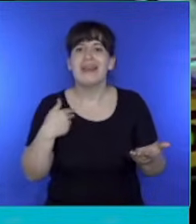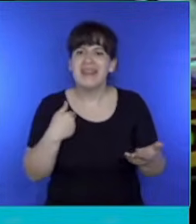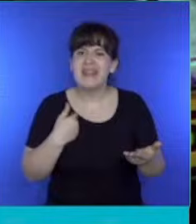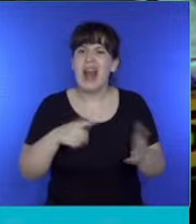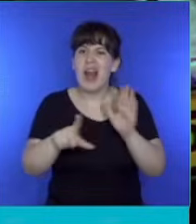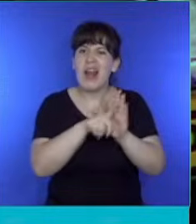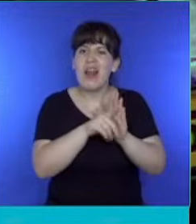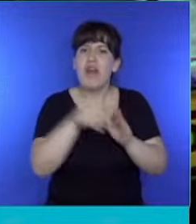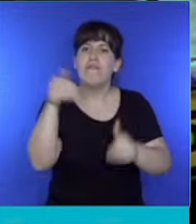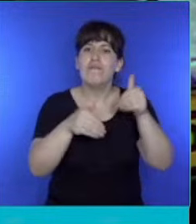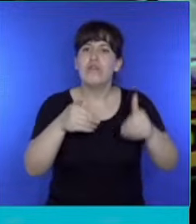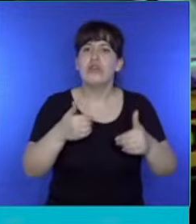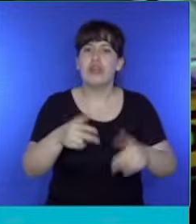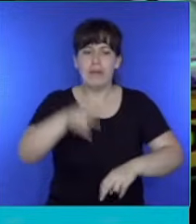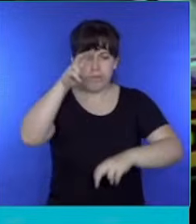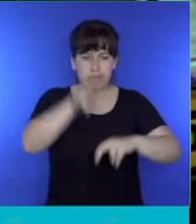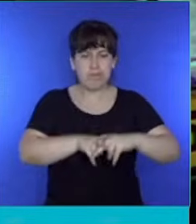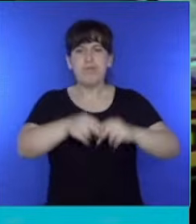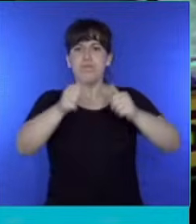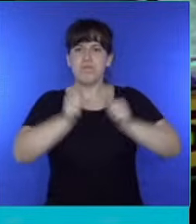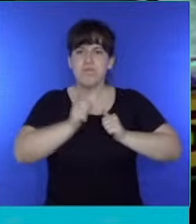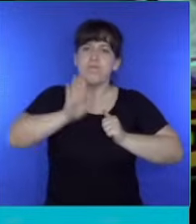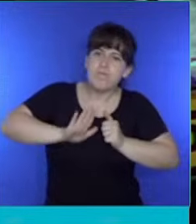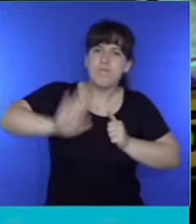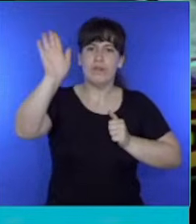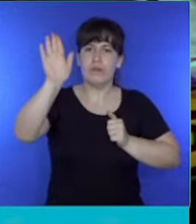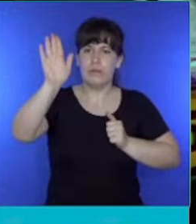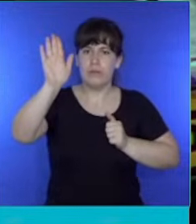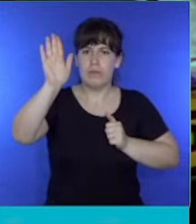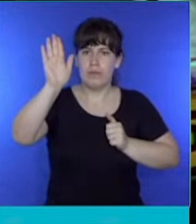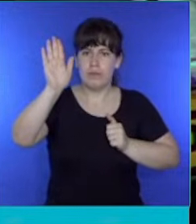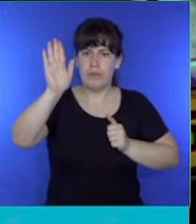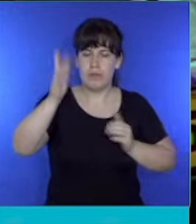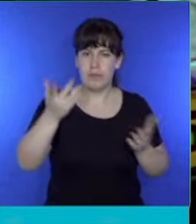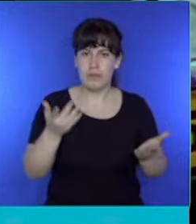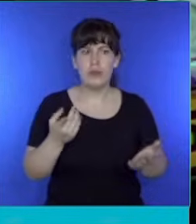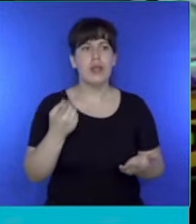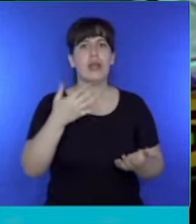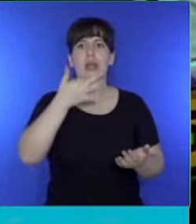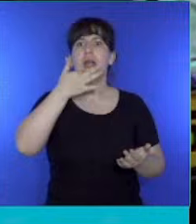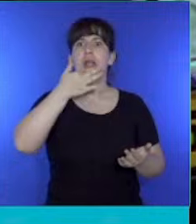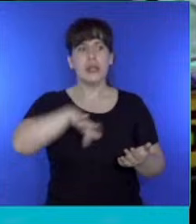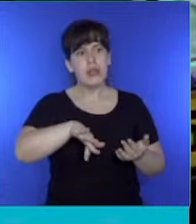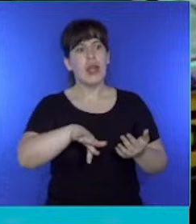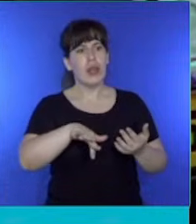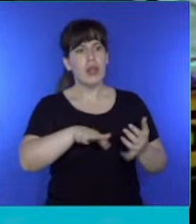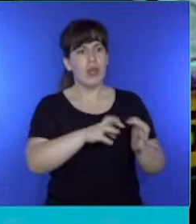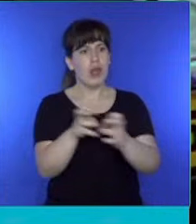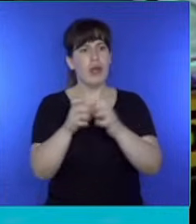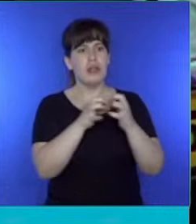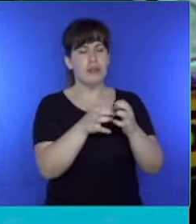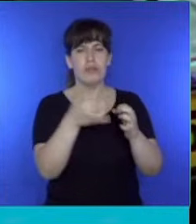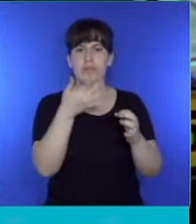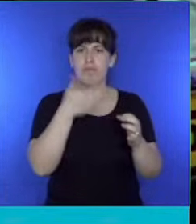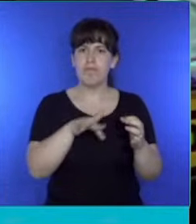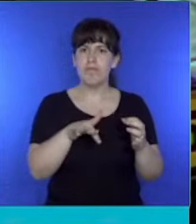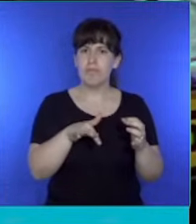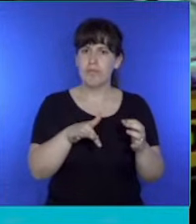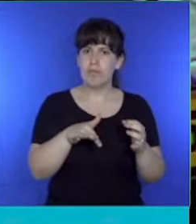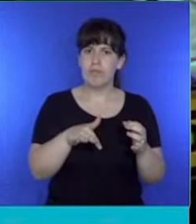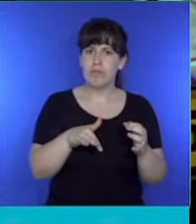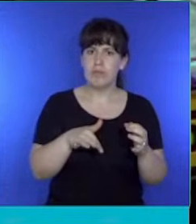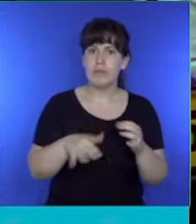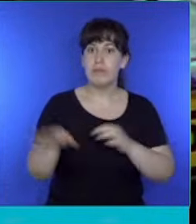mano. Y ahí aprendí qué había pasado en esa sesión.